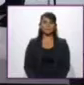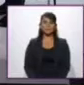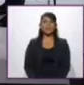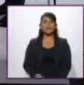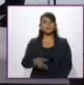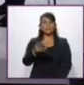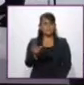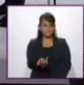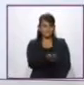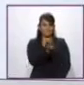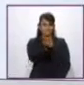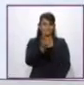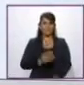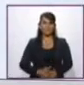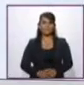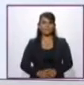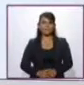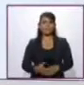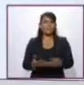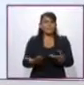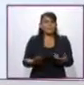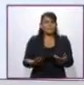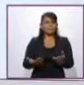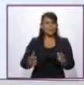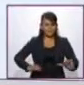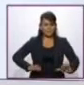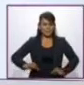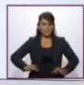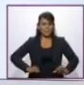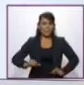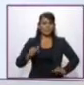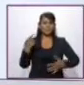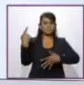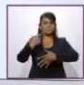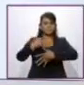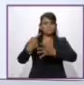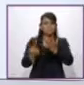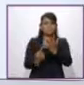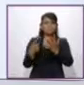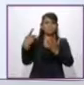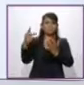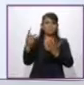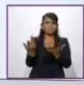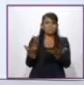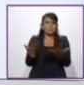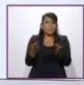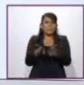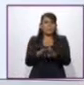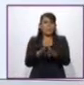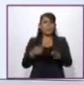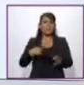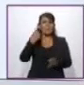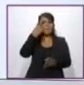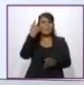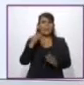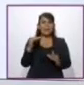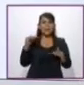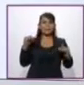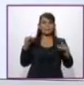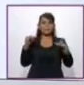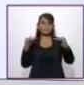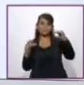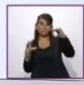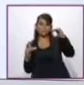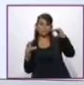¿cómo y a través de qué acciones su gobierno buscaría reducir la brecha social existente en Querétaro? Adelante,